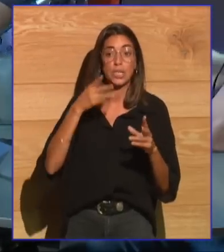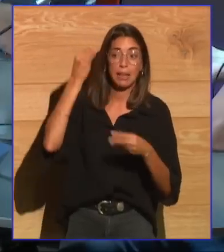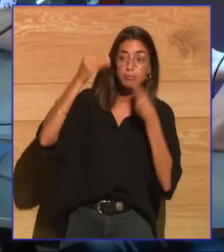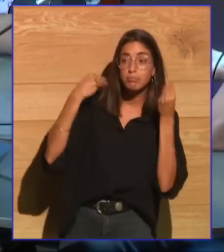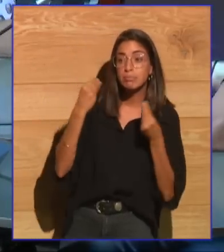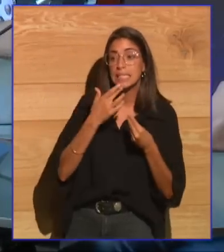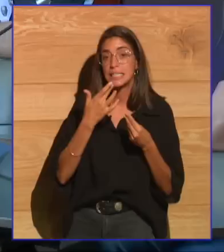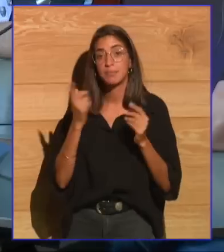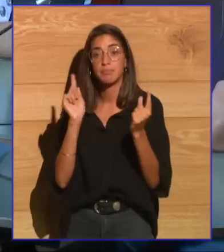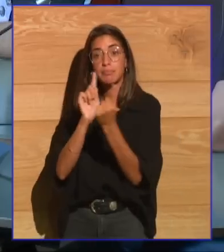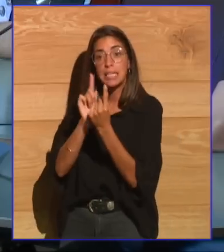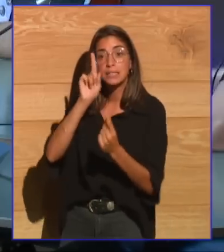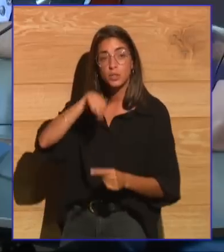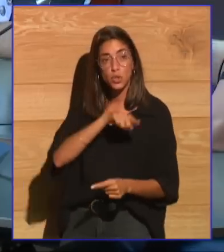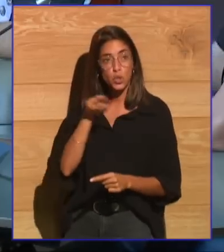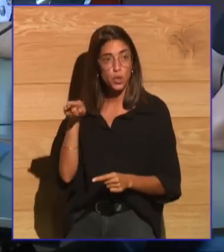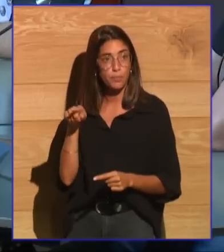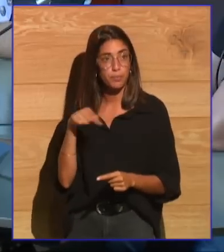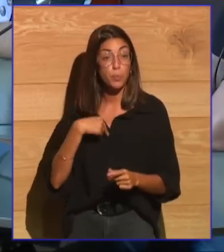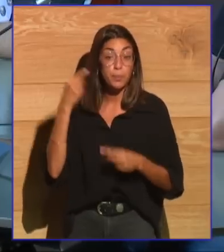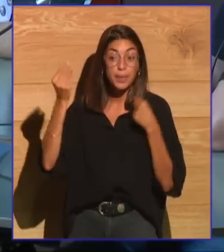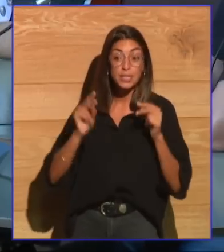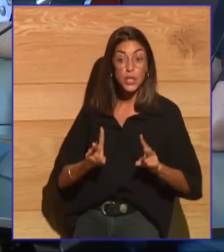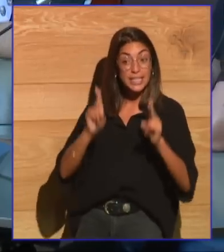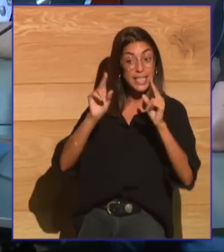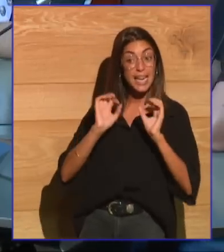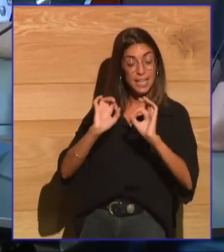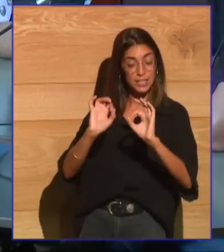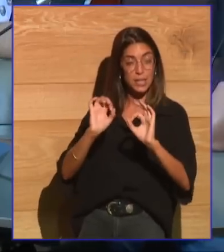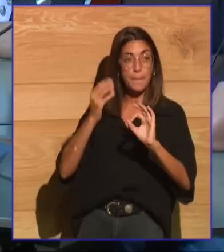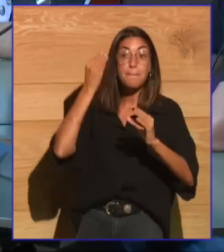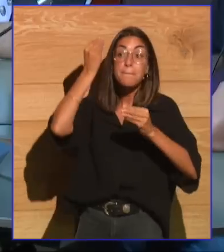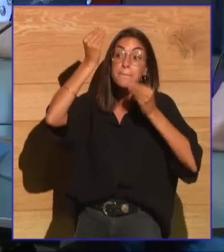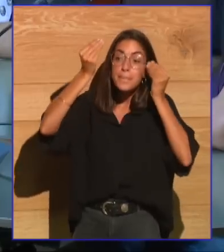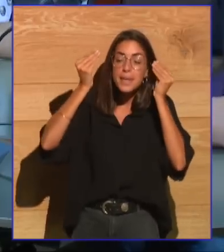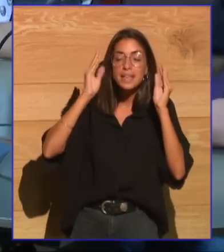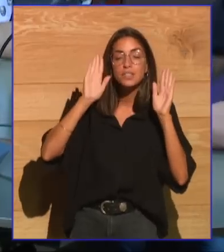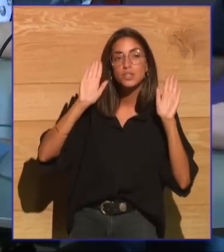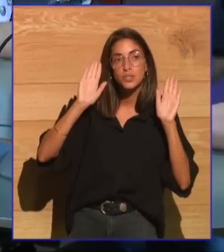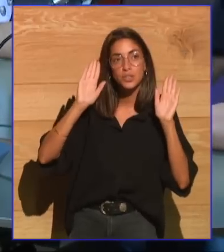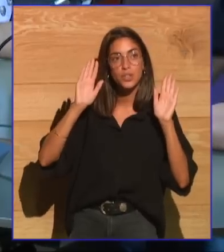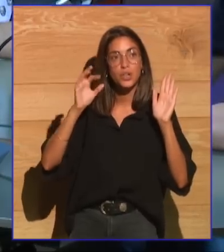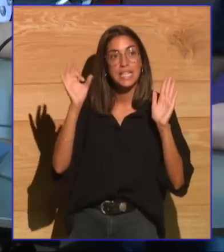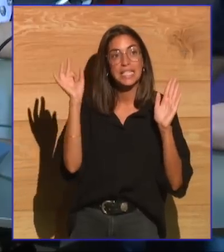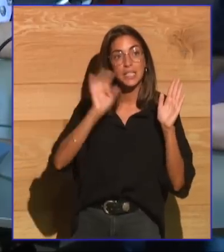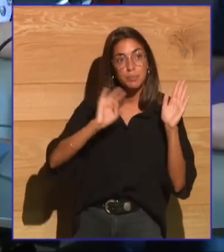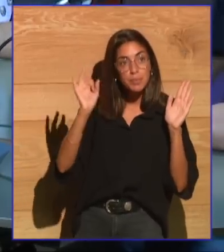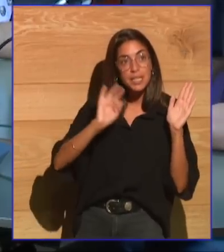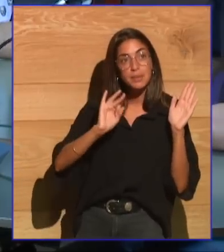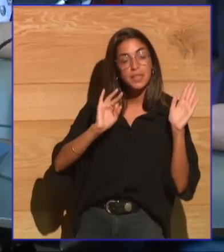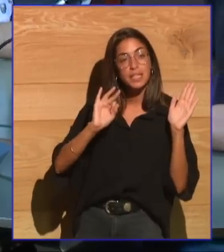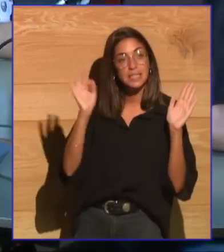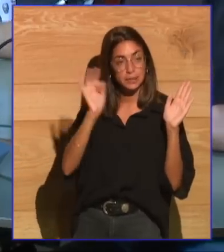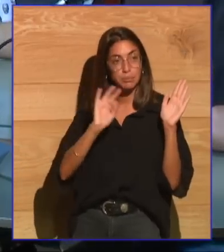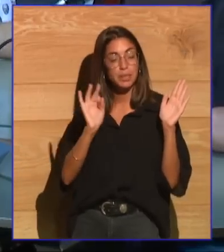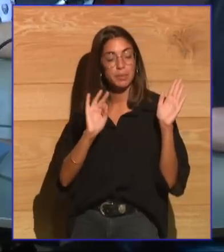se ve en esa escena creo que colocaría al creo creo que colocaría steel ver a spielberg still be